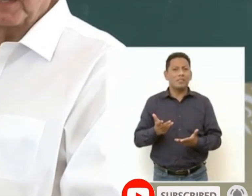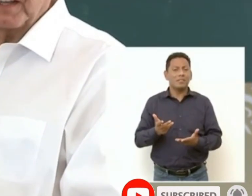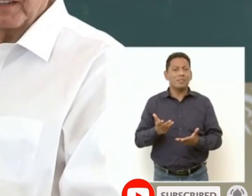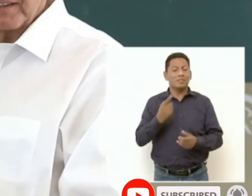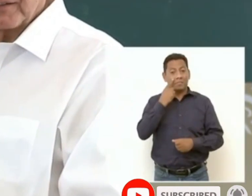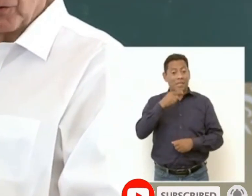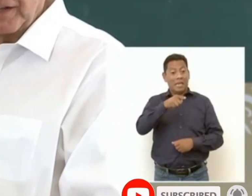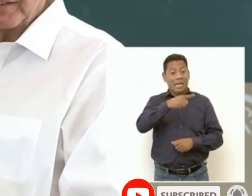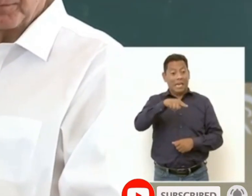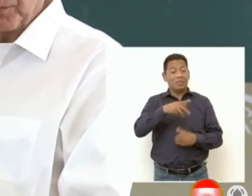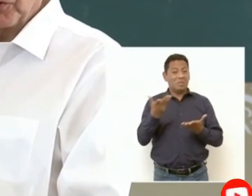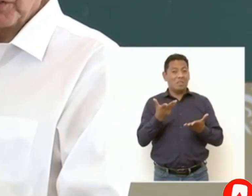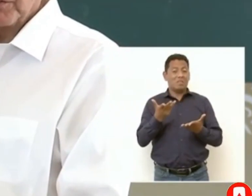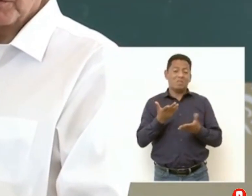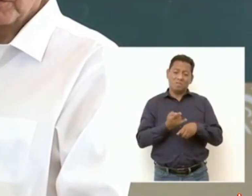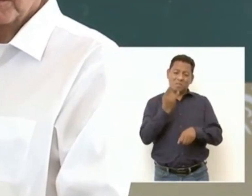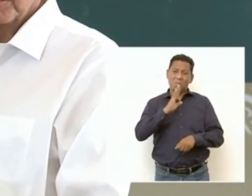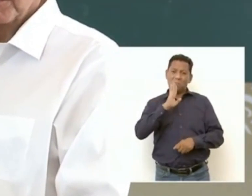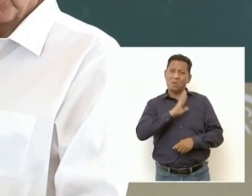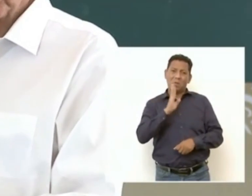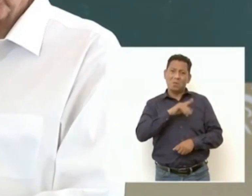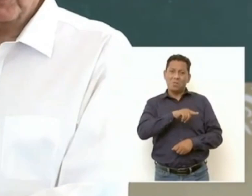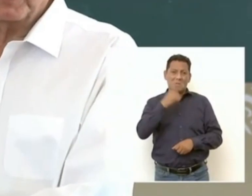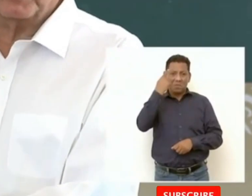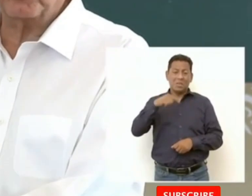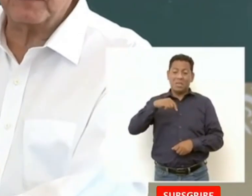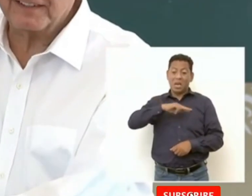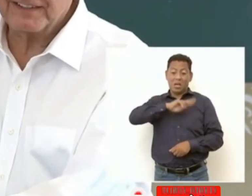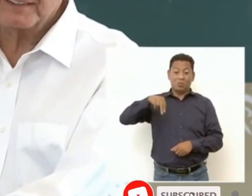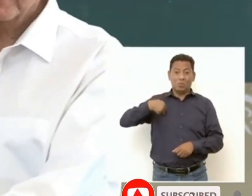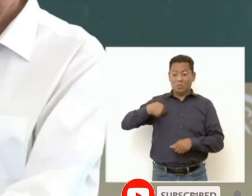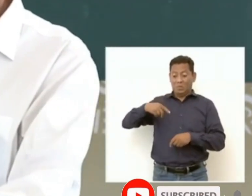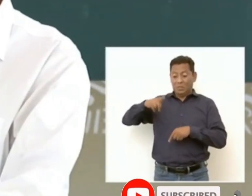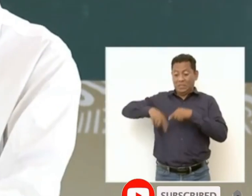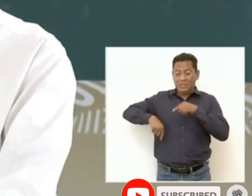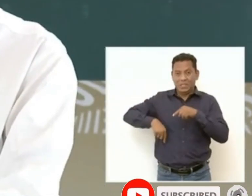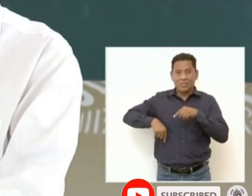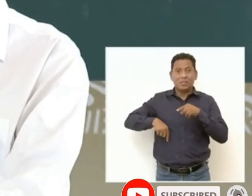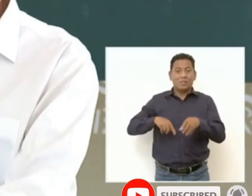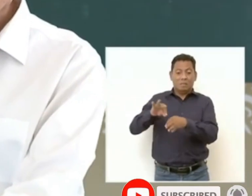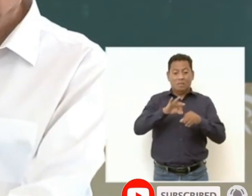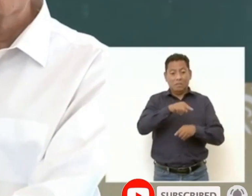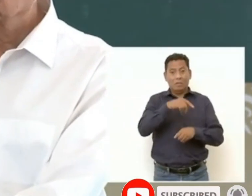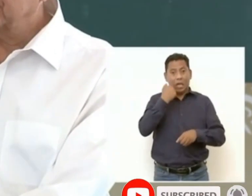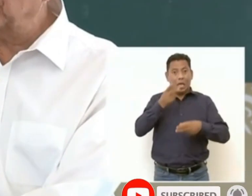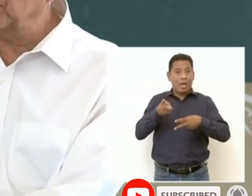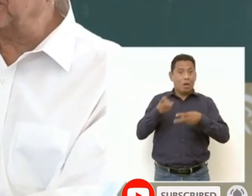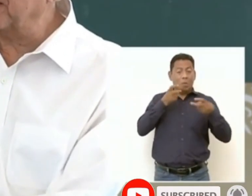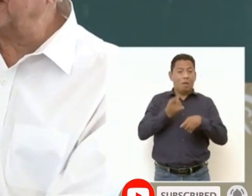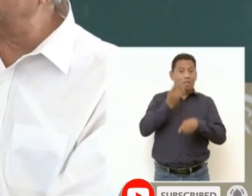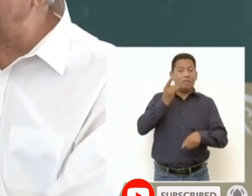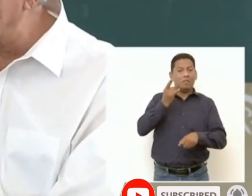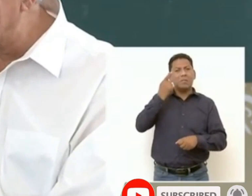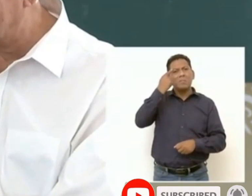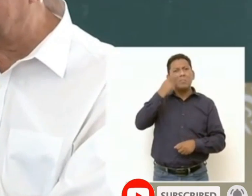lo hacían con ese propósito, no solo de robarse la elección, sino